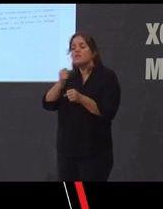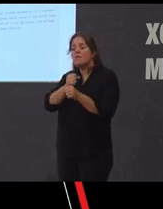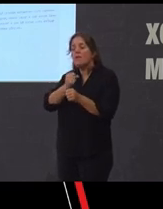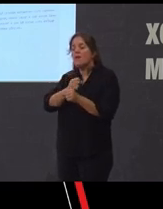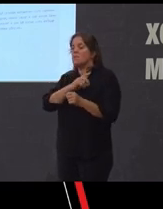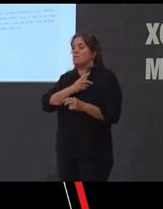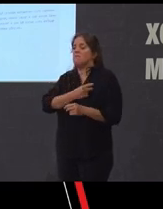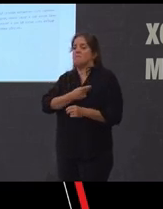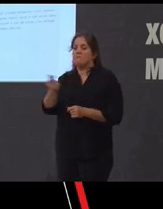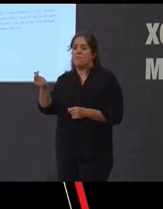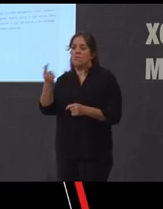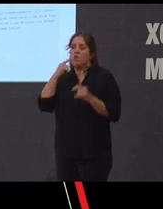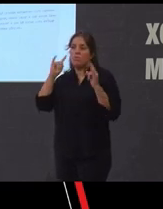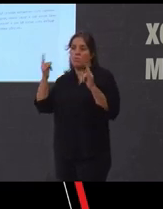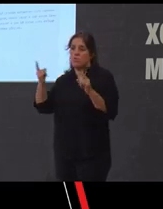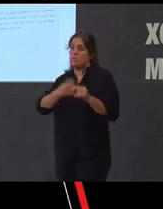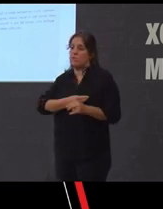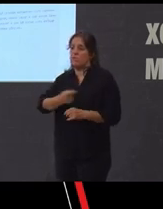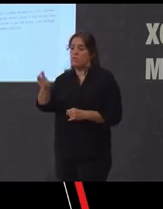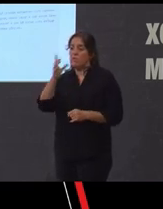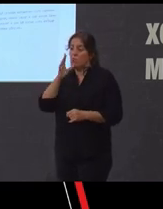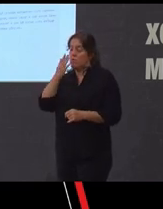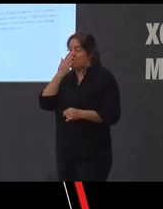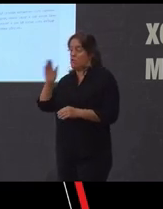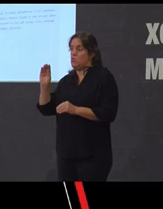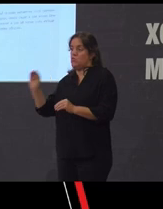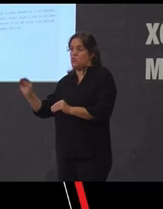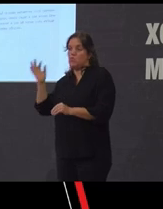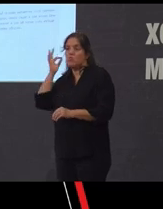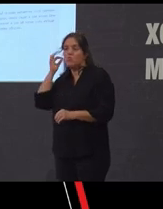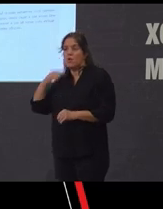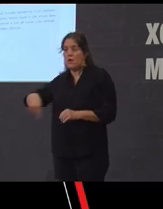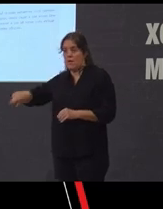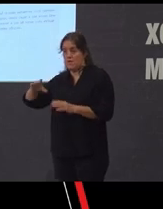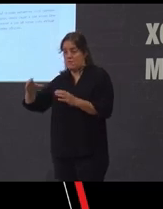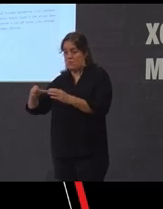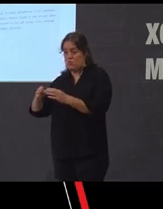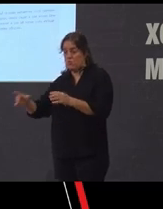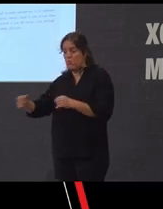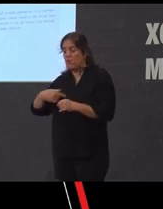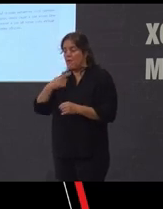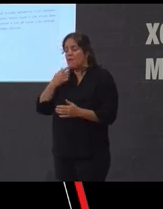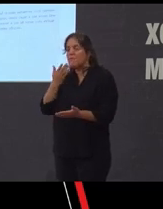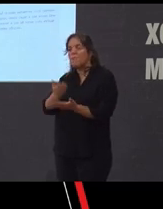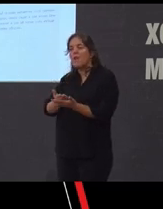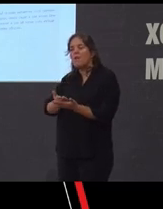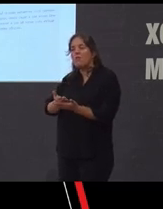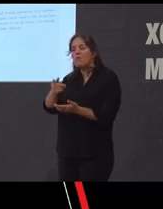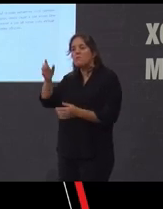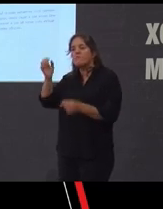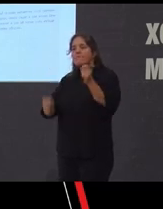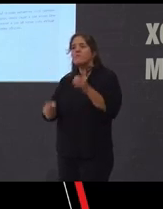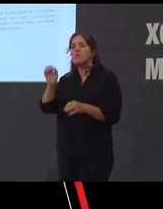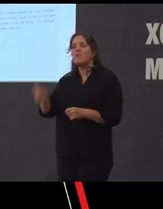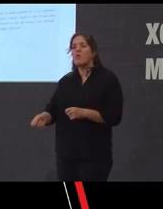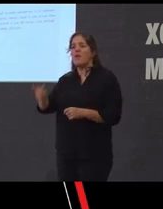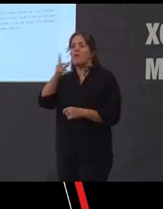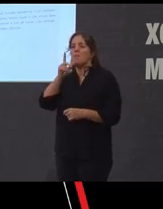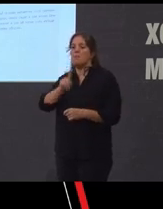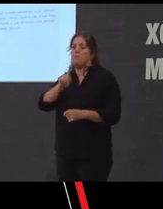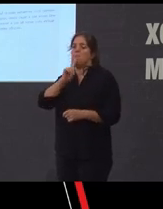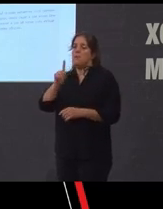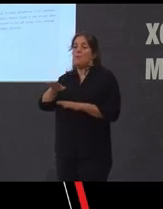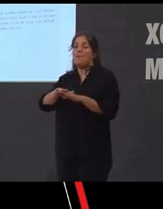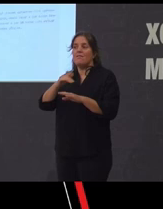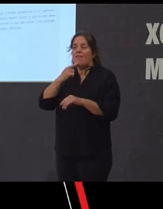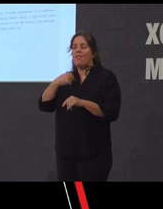e abandonar o monte, dada a actitude das mulleres. Este pleito chegou aos tribunais, chegou ao Tribunal de Primeira Instancia de Ordes e